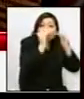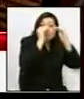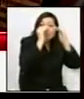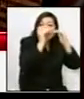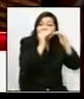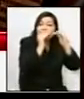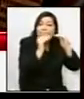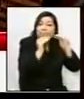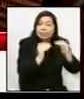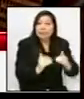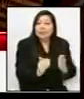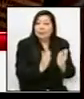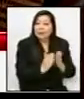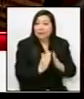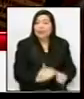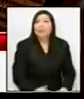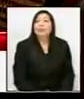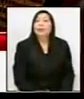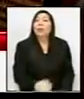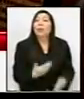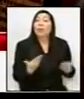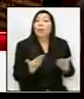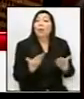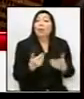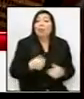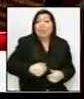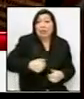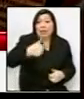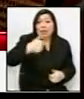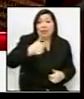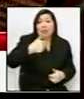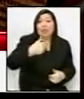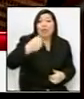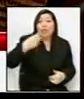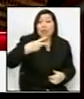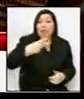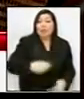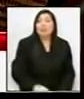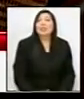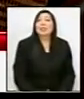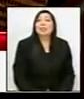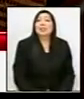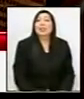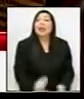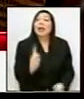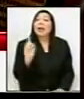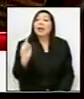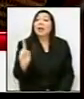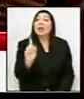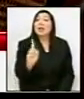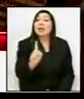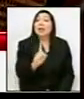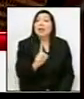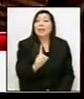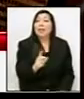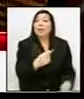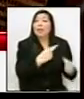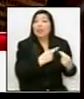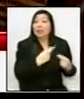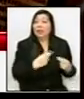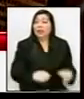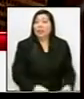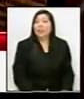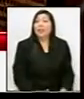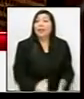una estructura orgánica, donde haya un cabecilla o dos cabecillas, cada uno se distribuye funciones,